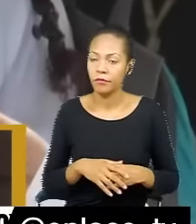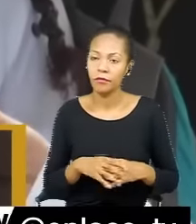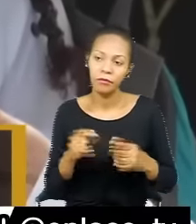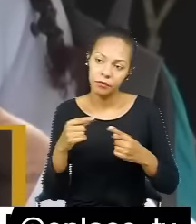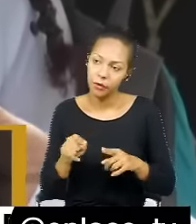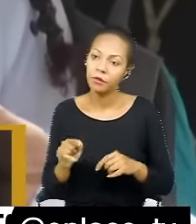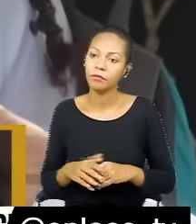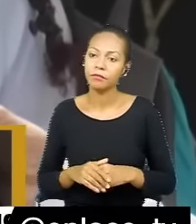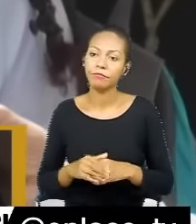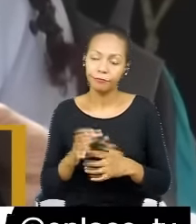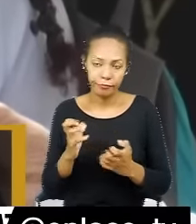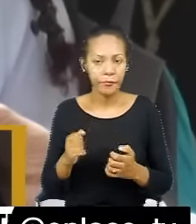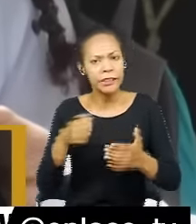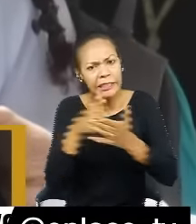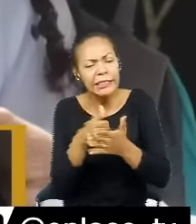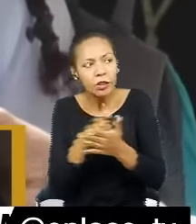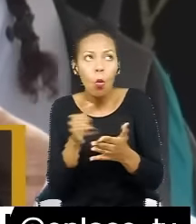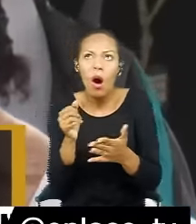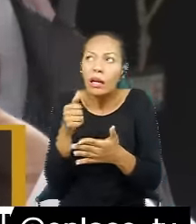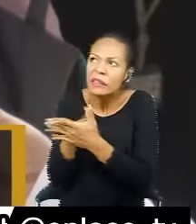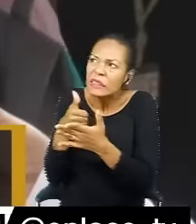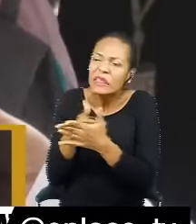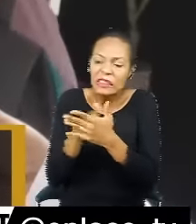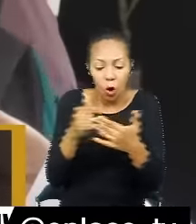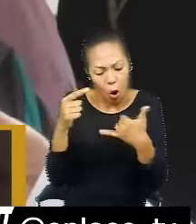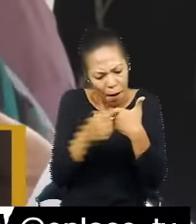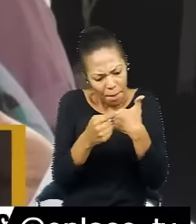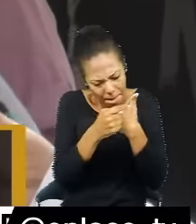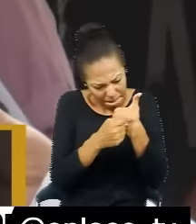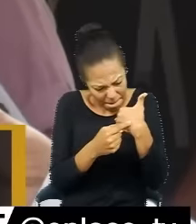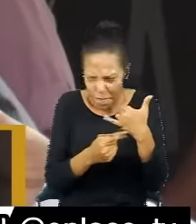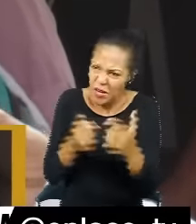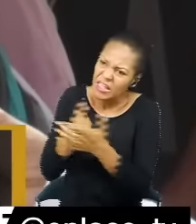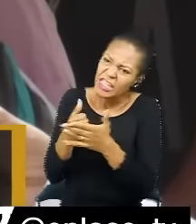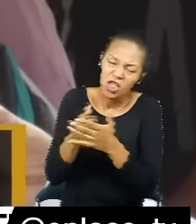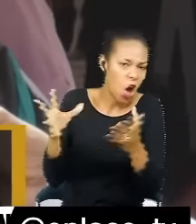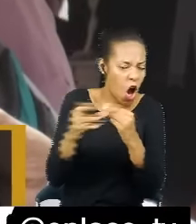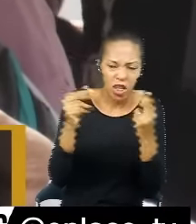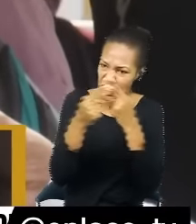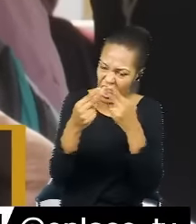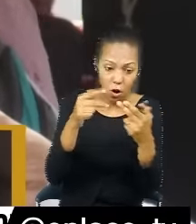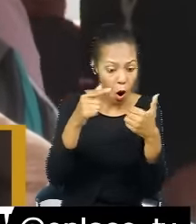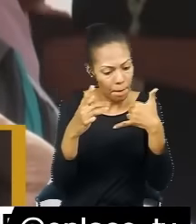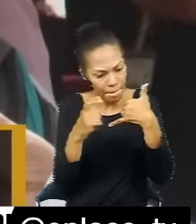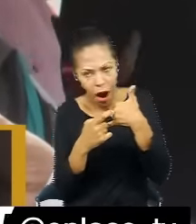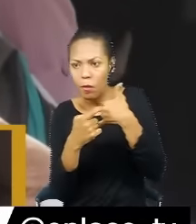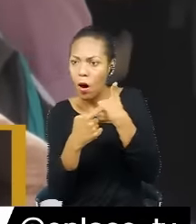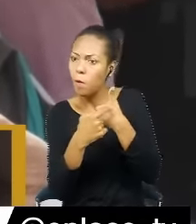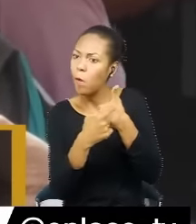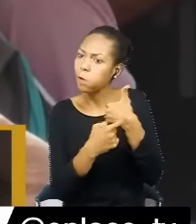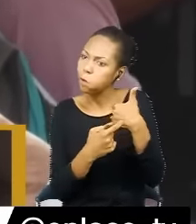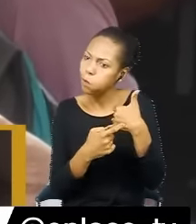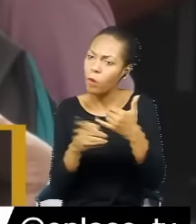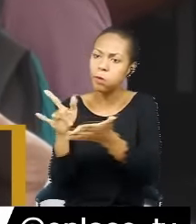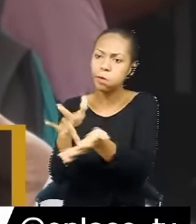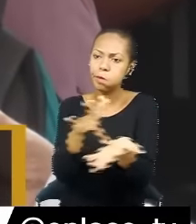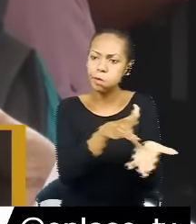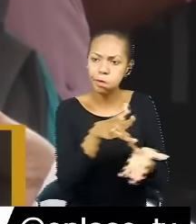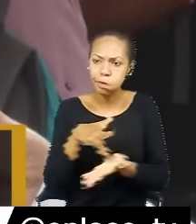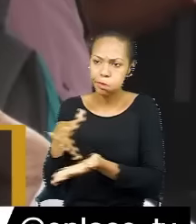mirar a ver cómo presionamos desde todos los rincones del país, desde todos los SENAs del país, al alto gobierno en Bogotá y a la dirección